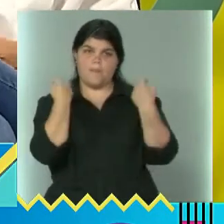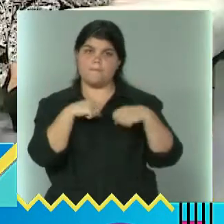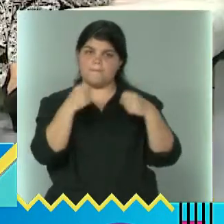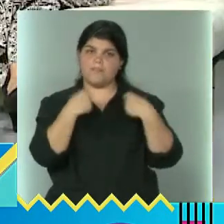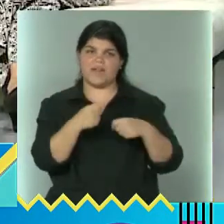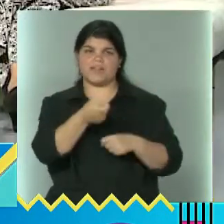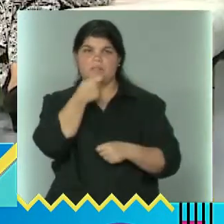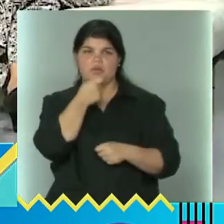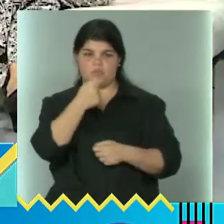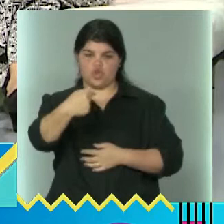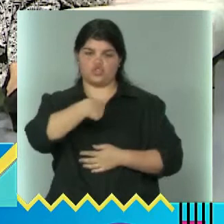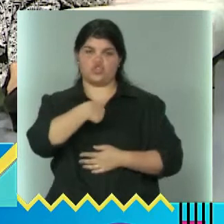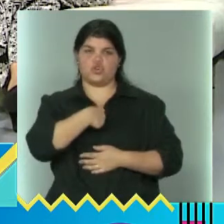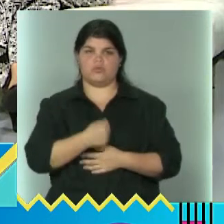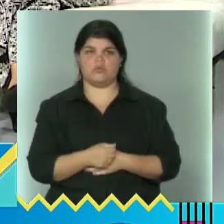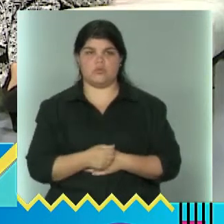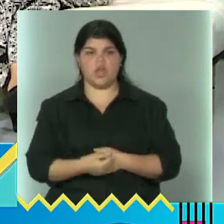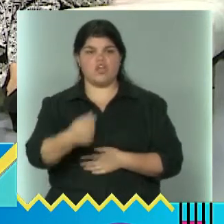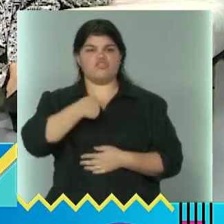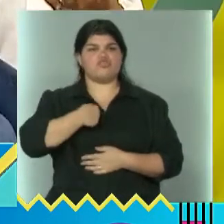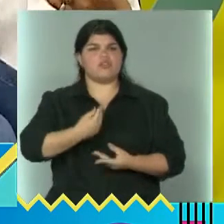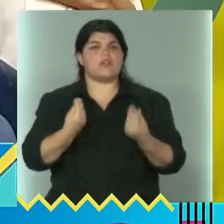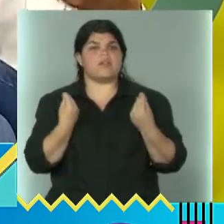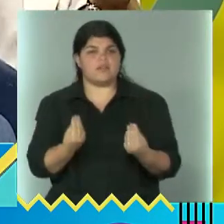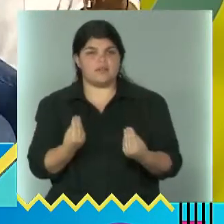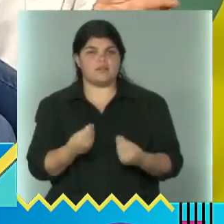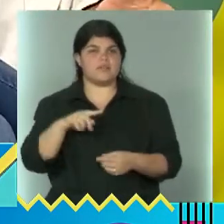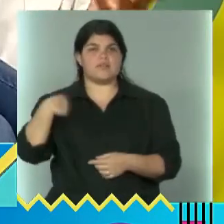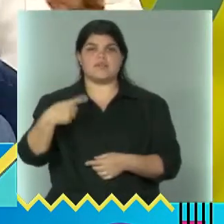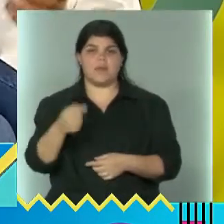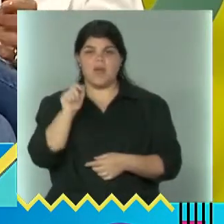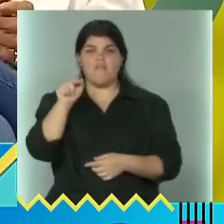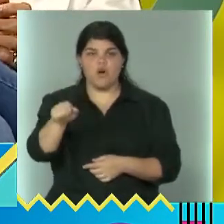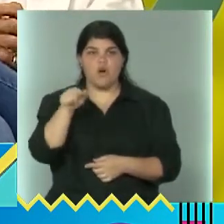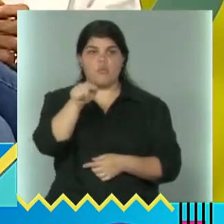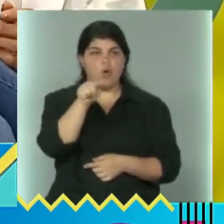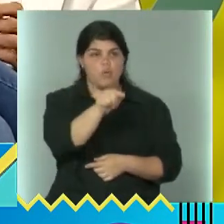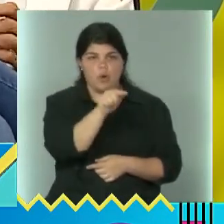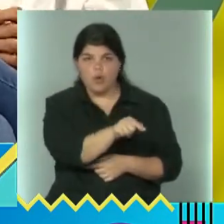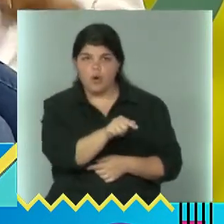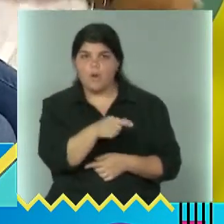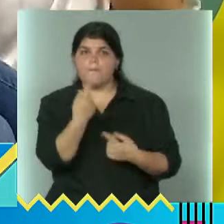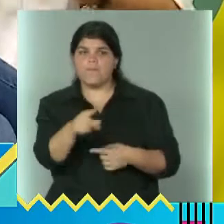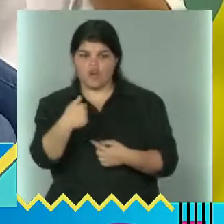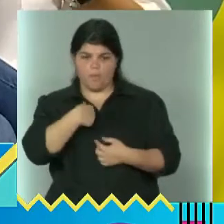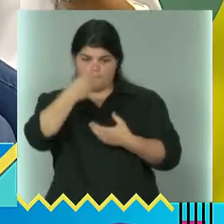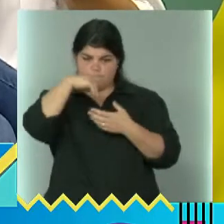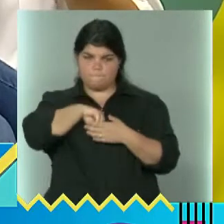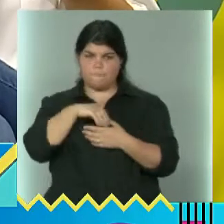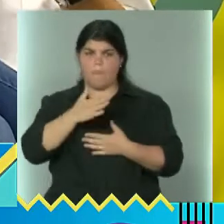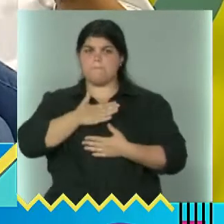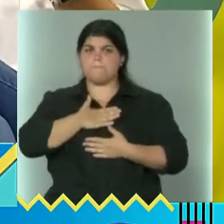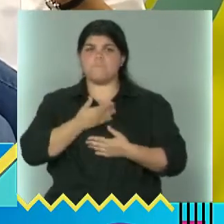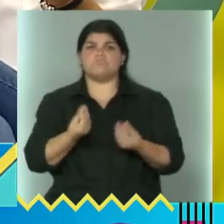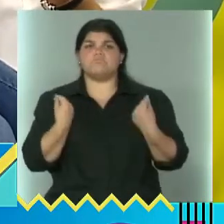usamos el mensaje yo. ¿Qué me pasa a mí? Todos estamos acostumbrados a hablar del a vos te pasa, vos, pero ¿y qué pasa con vos? Nosotros